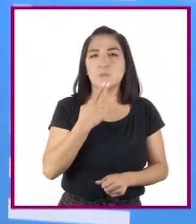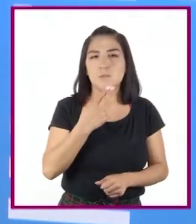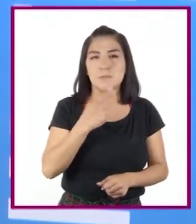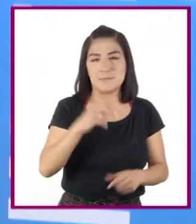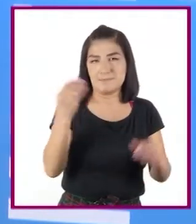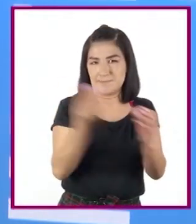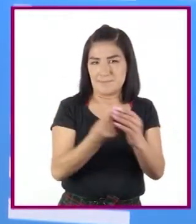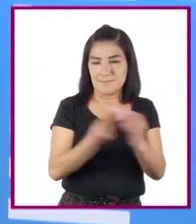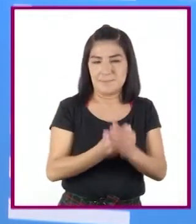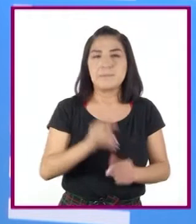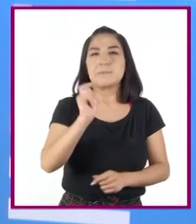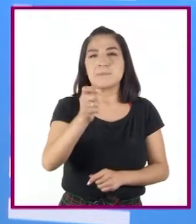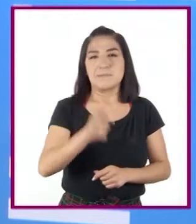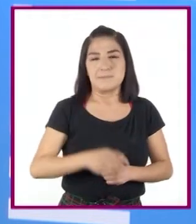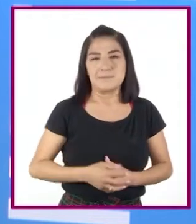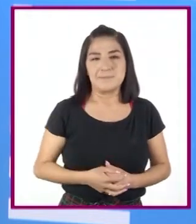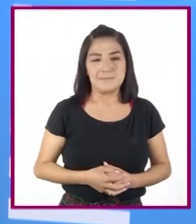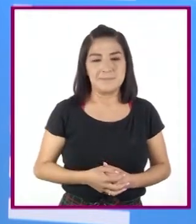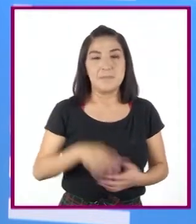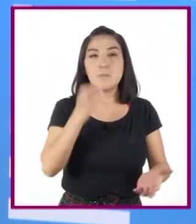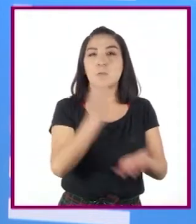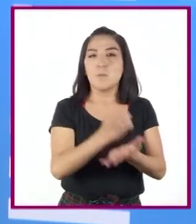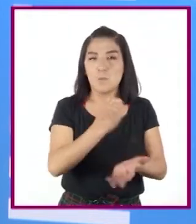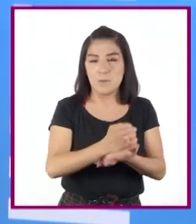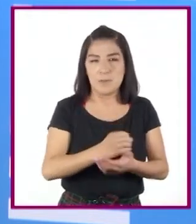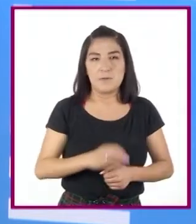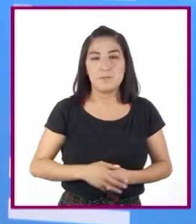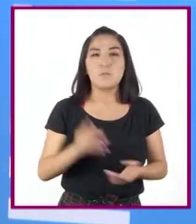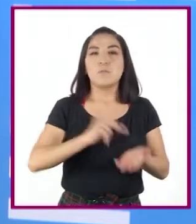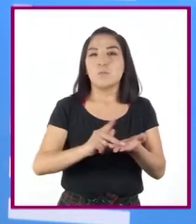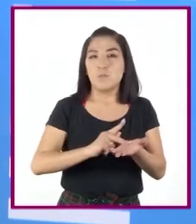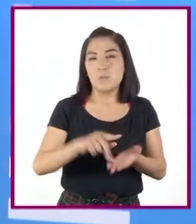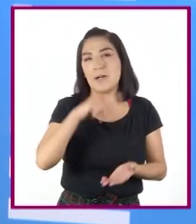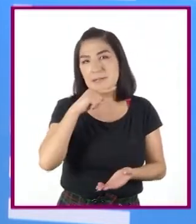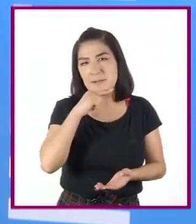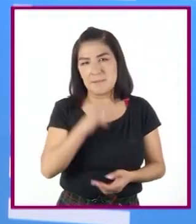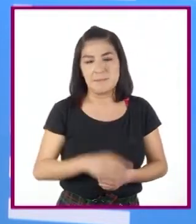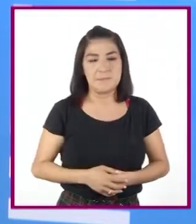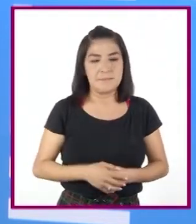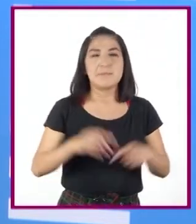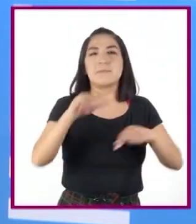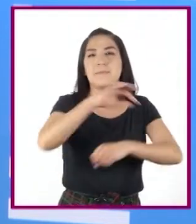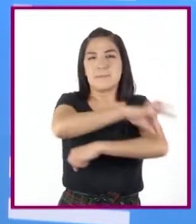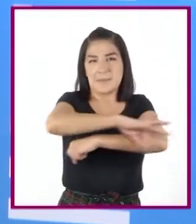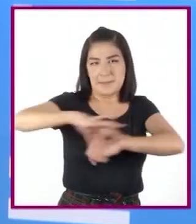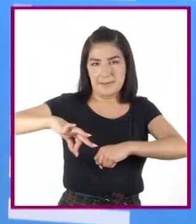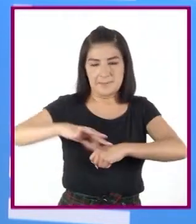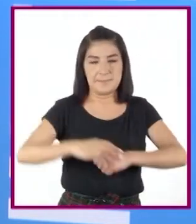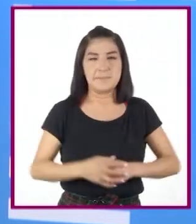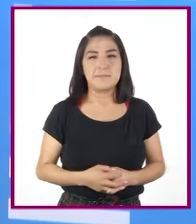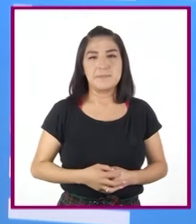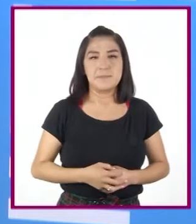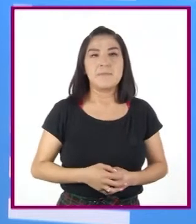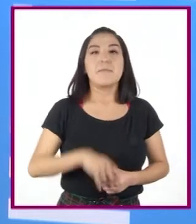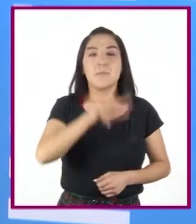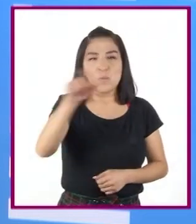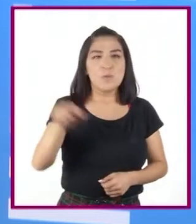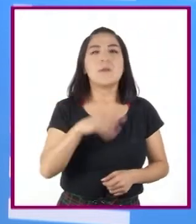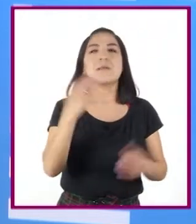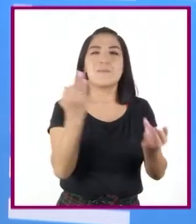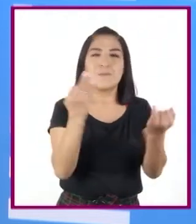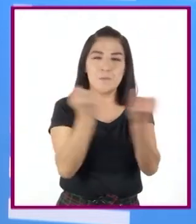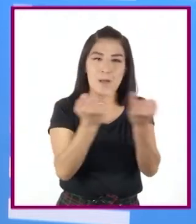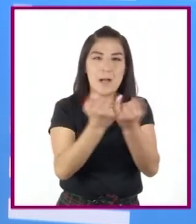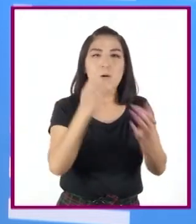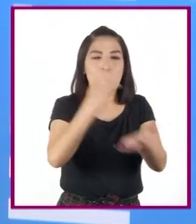durante la sesión serán su cuaderno, bolígrafos, lápiz y regla. Procuren recrear en su